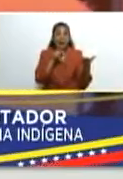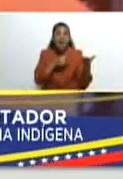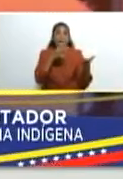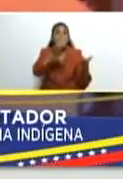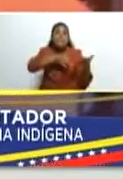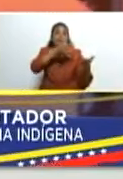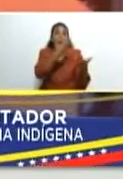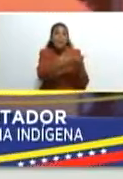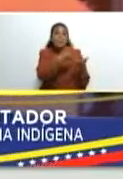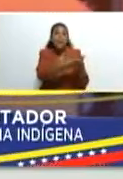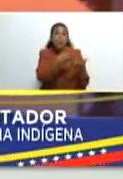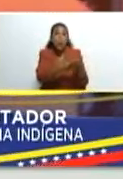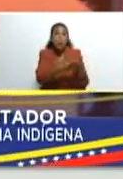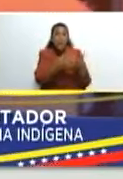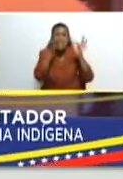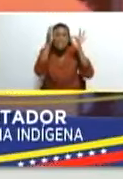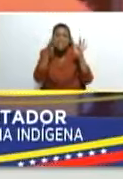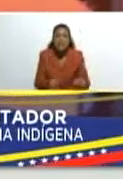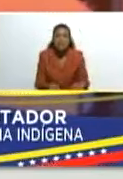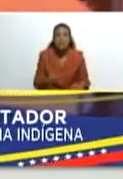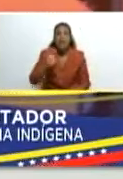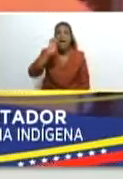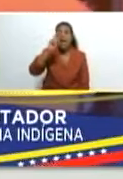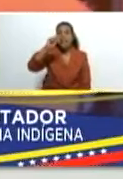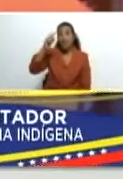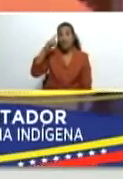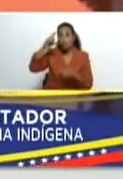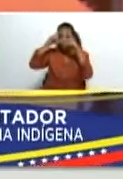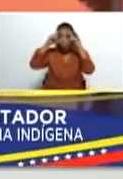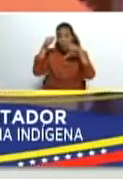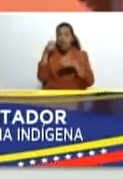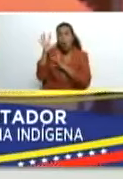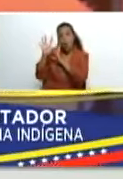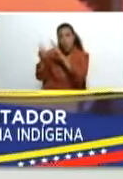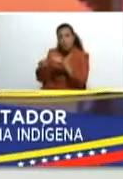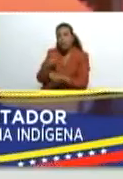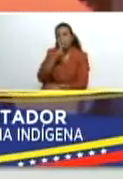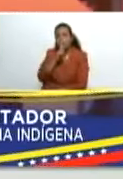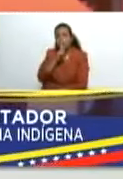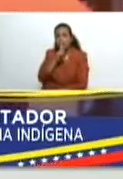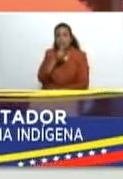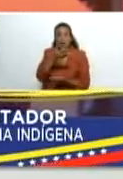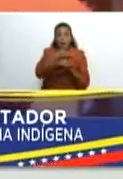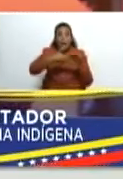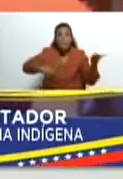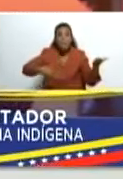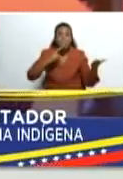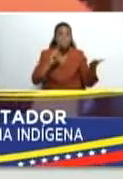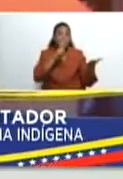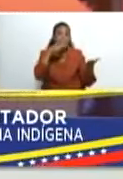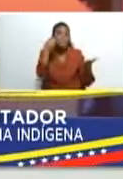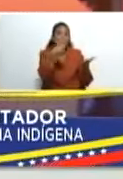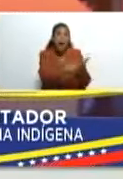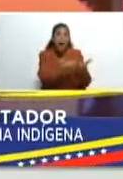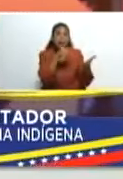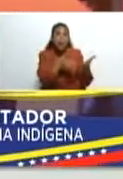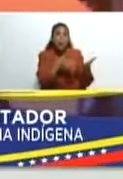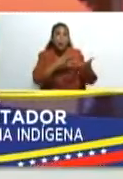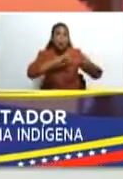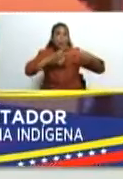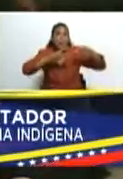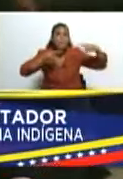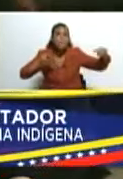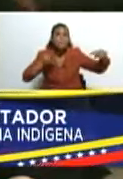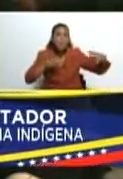en esa prueba muy exacta, Ernesto, muy exacta, yo te lo conté a ti, aparece la mezcla.